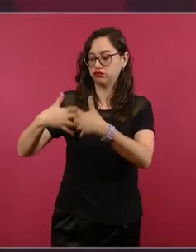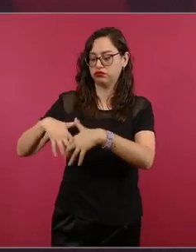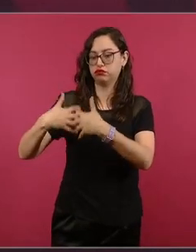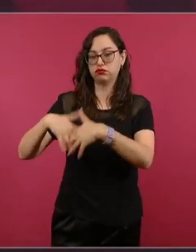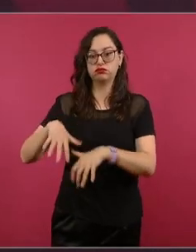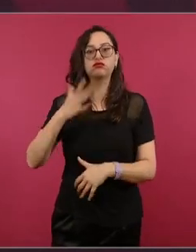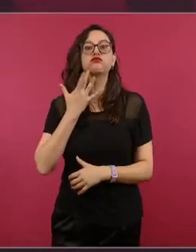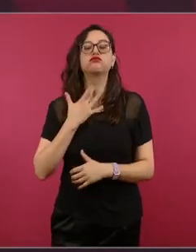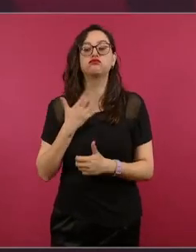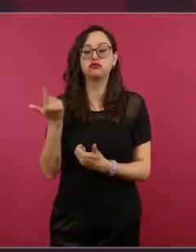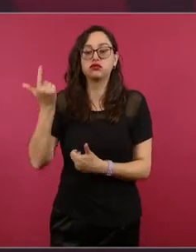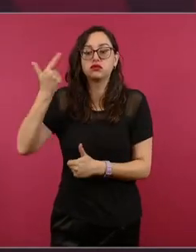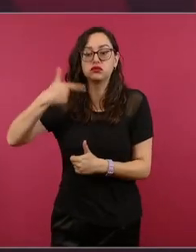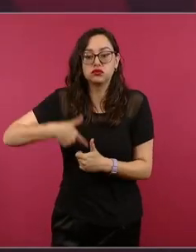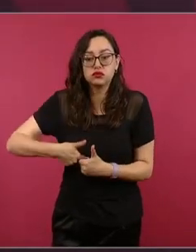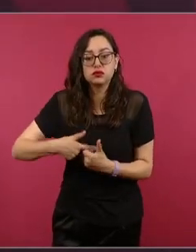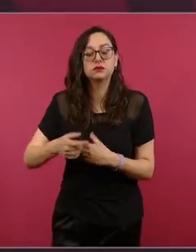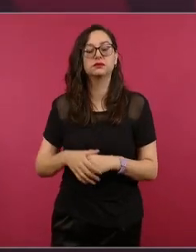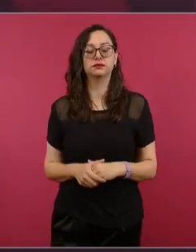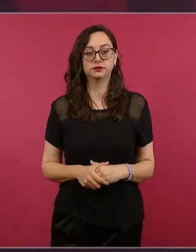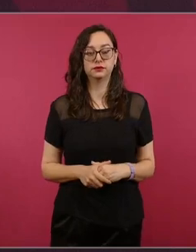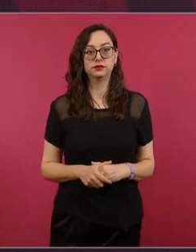Al final